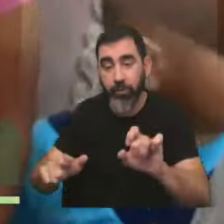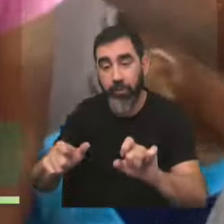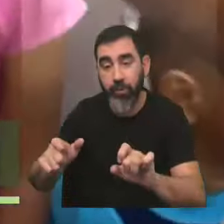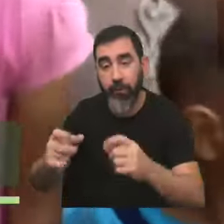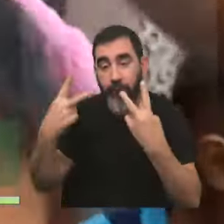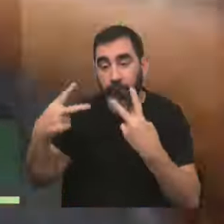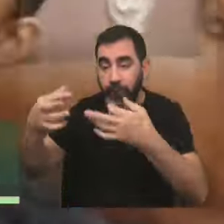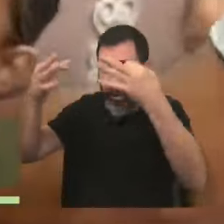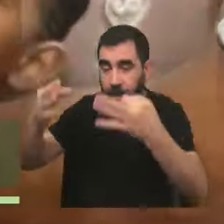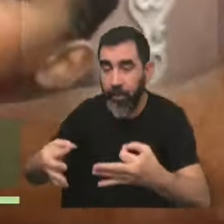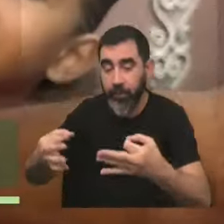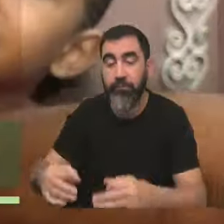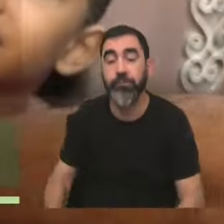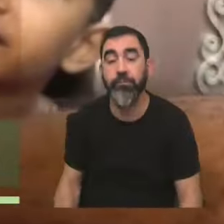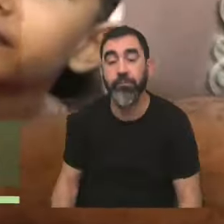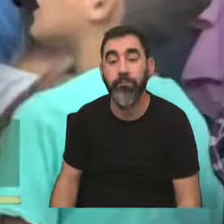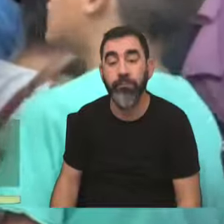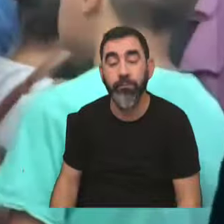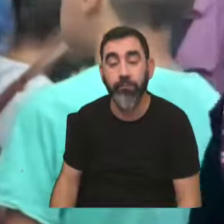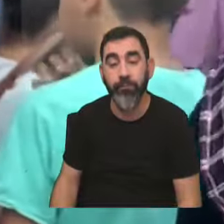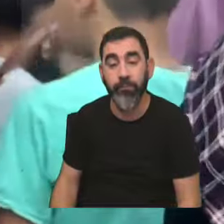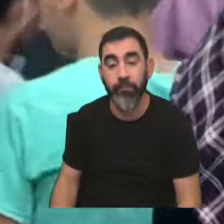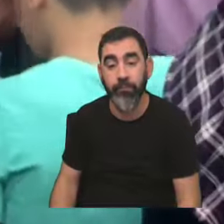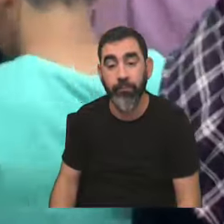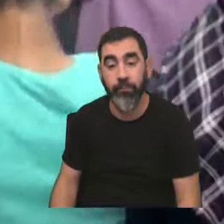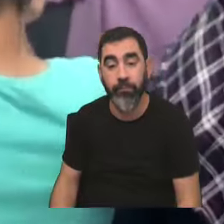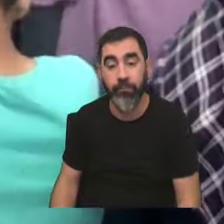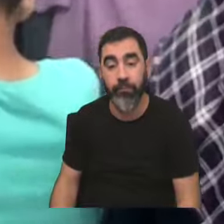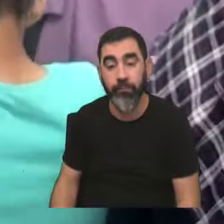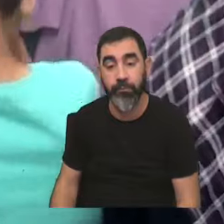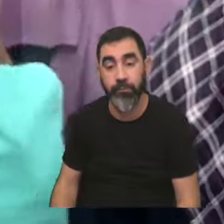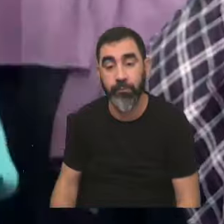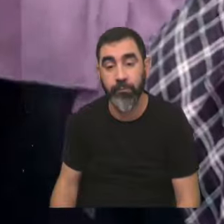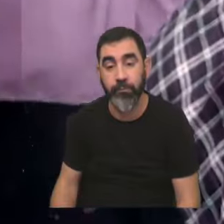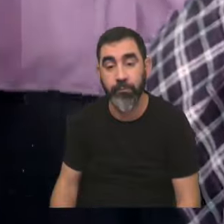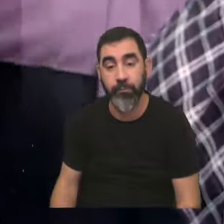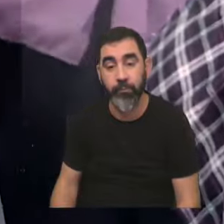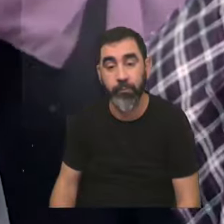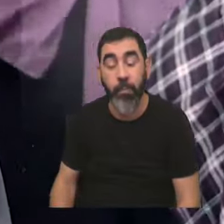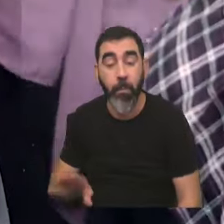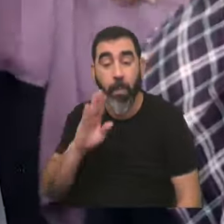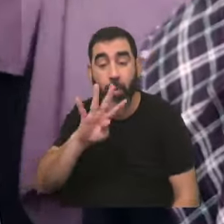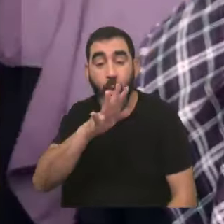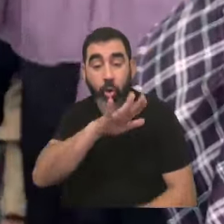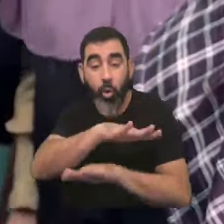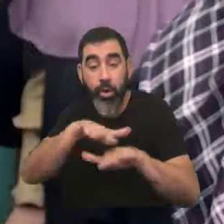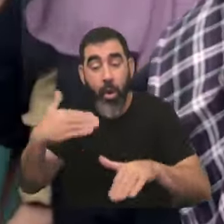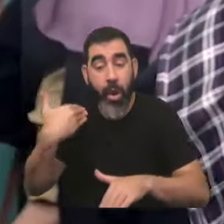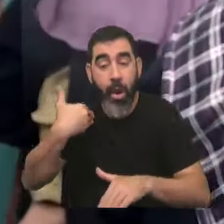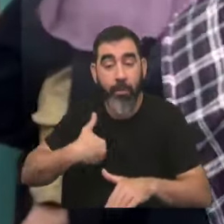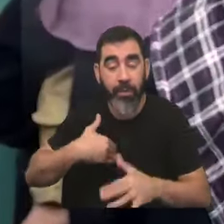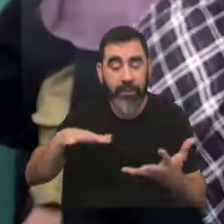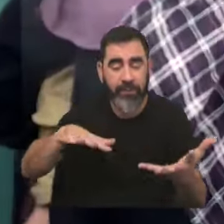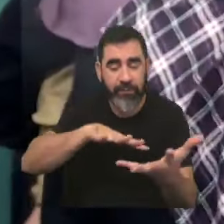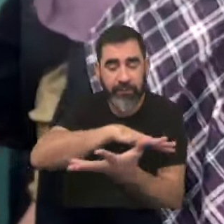seguridad y a la luz del dí amal al henwi madre de cuatro niños lamenta la penosa